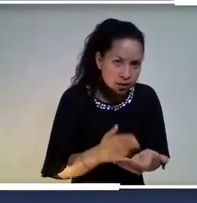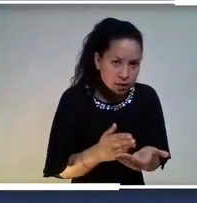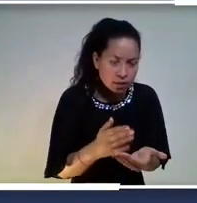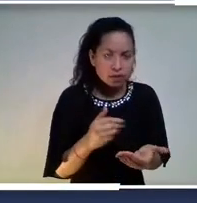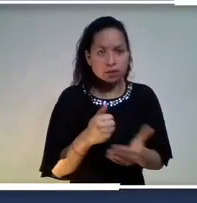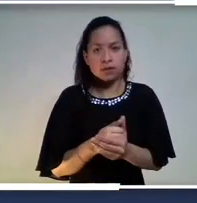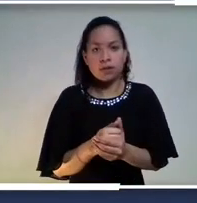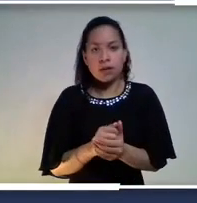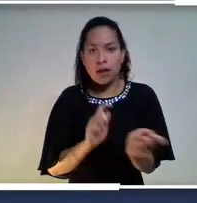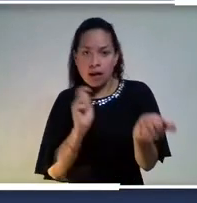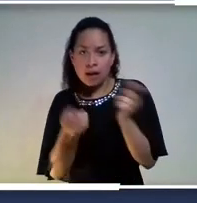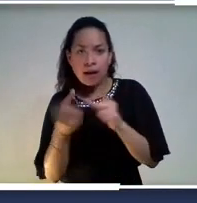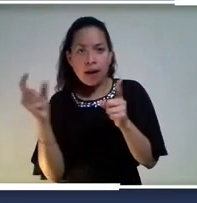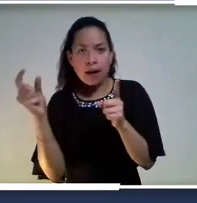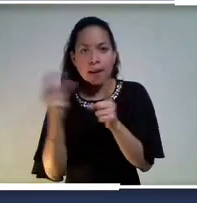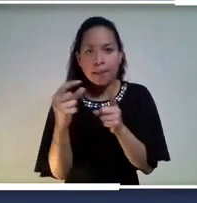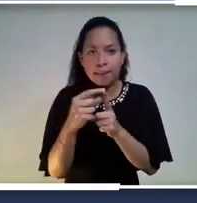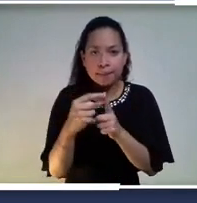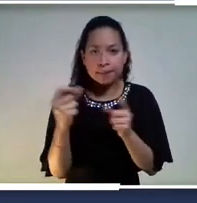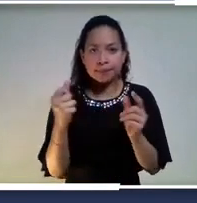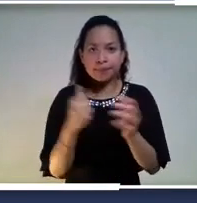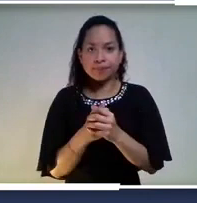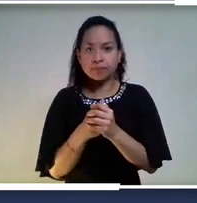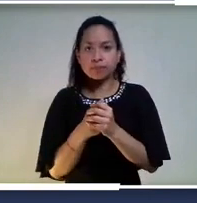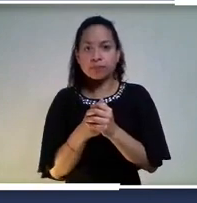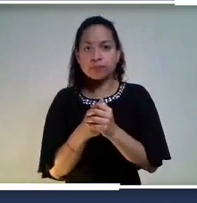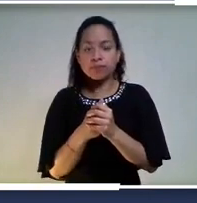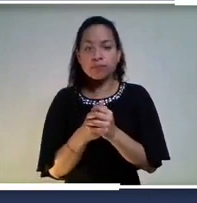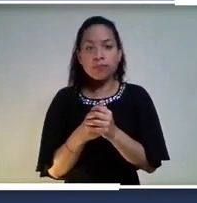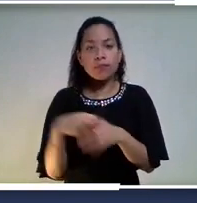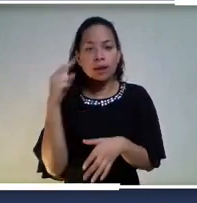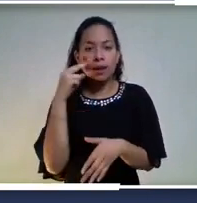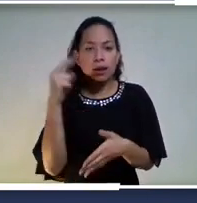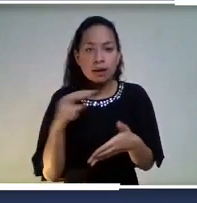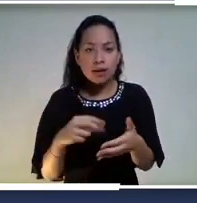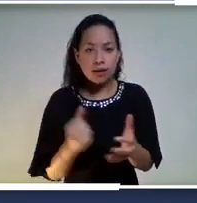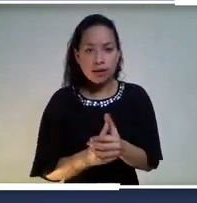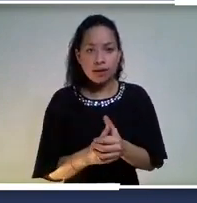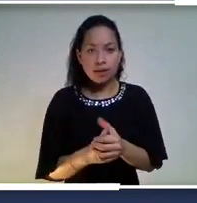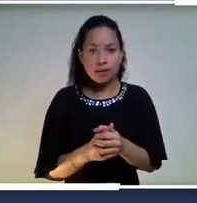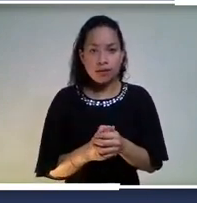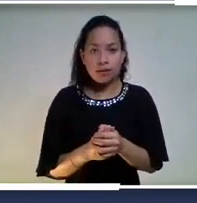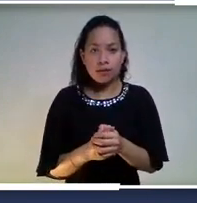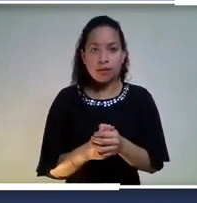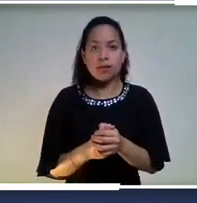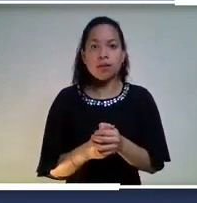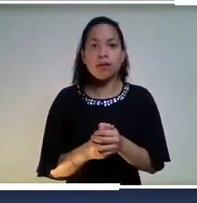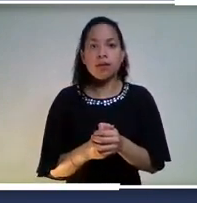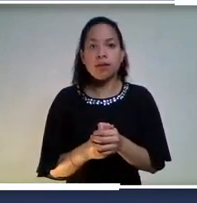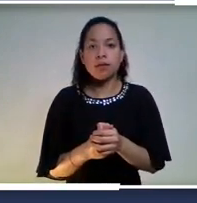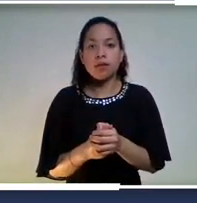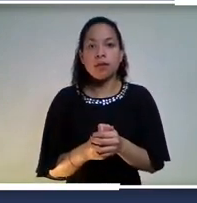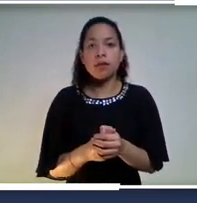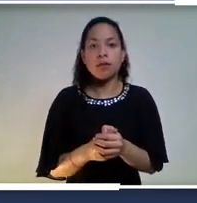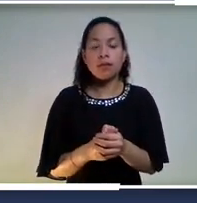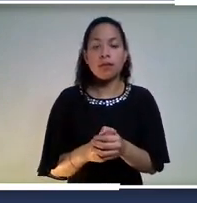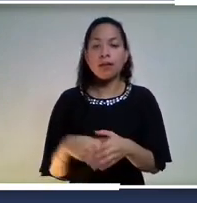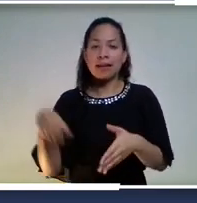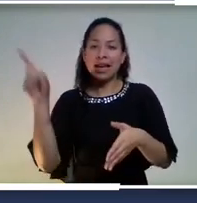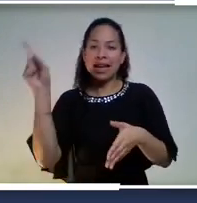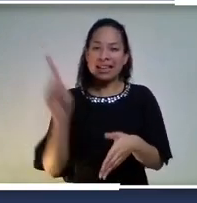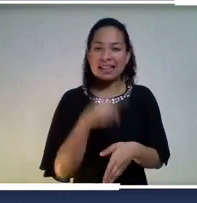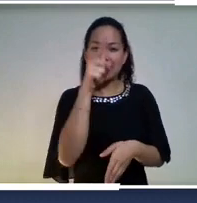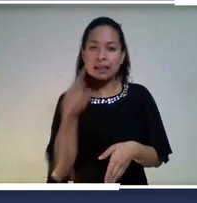mira ahora quitarle la palabra que ahí la estamos borrando y colocarle una coma donde corresponde